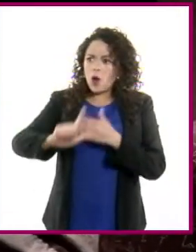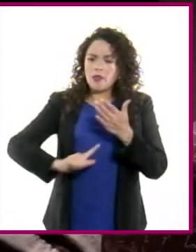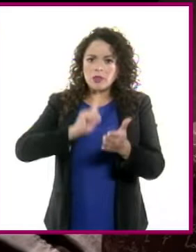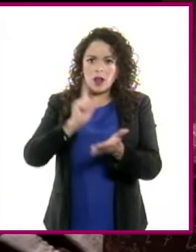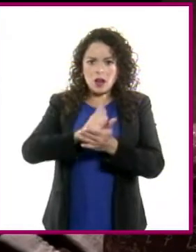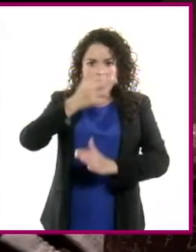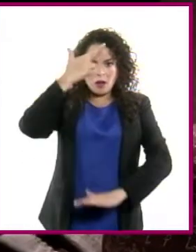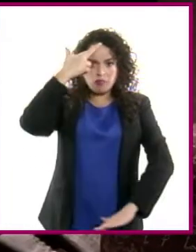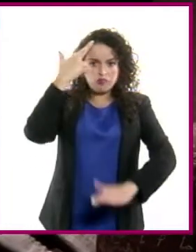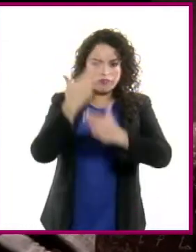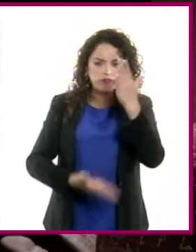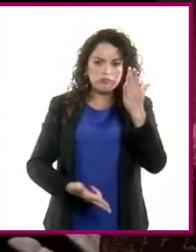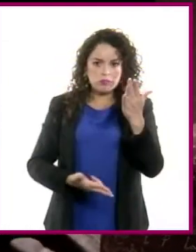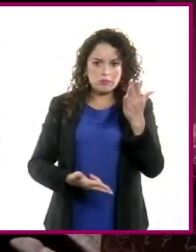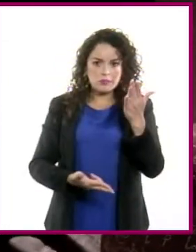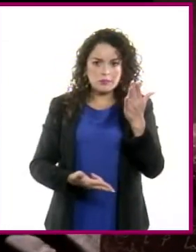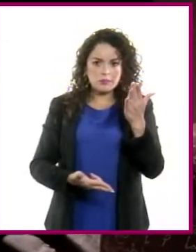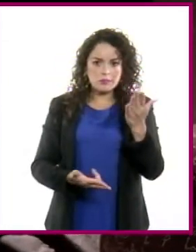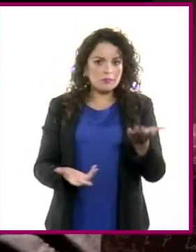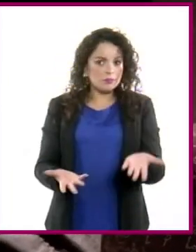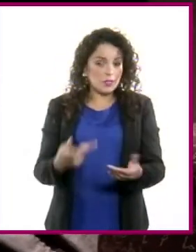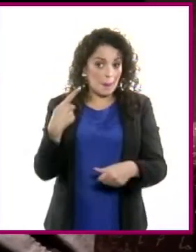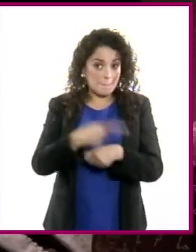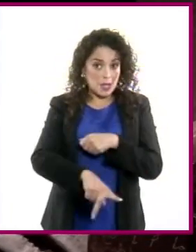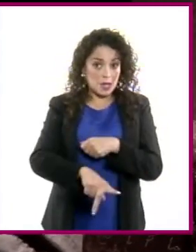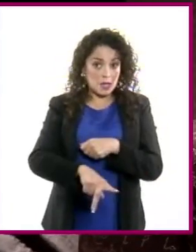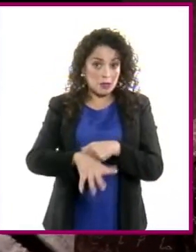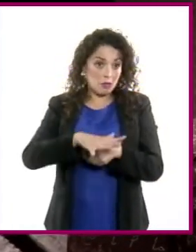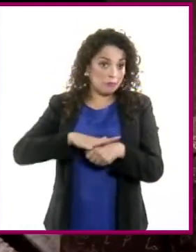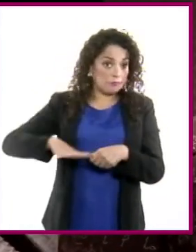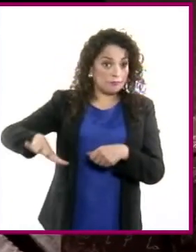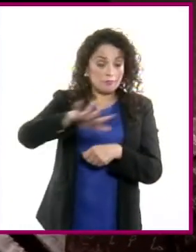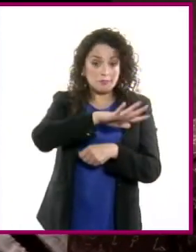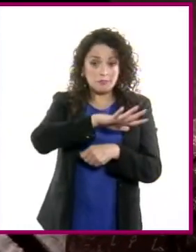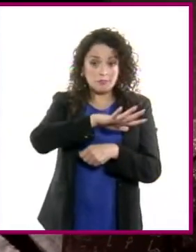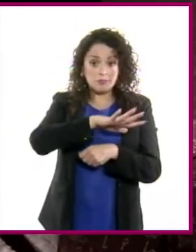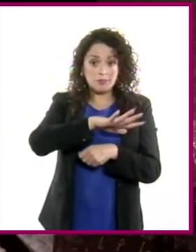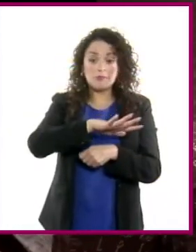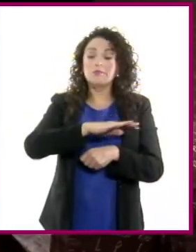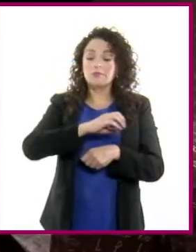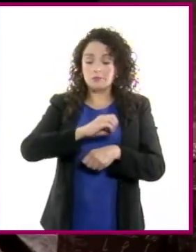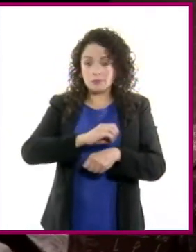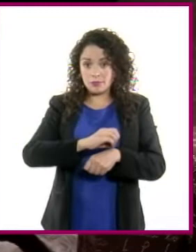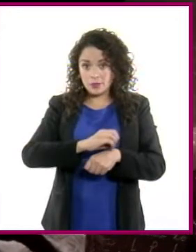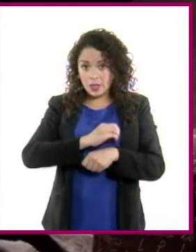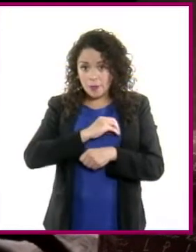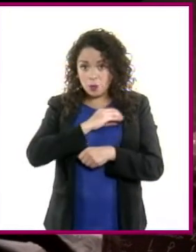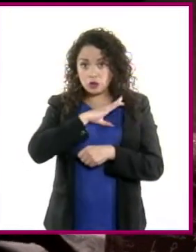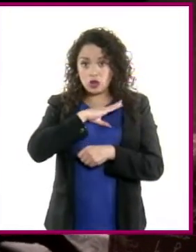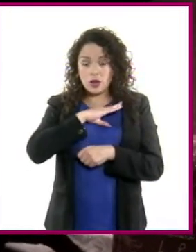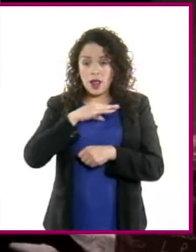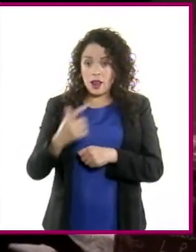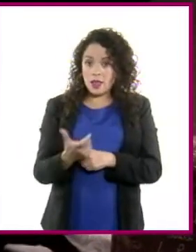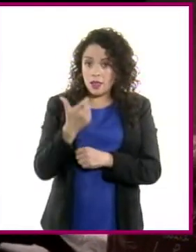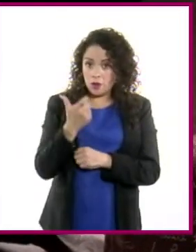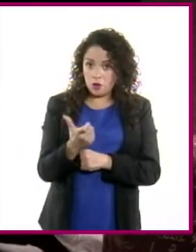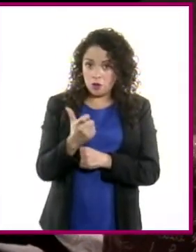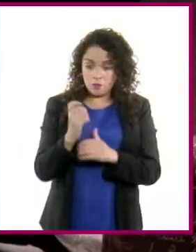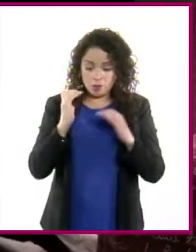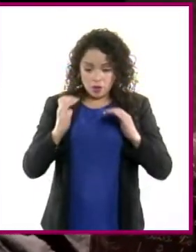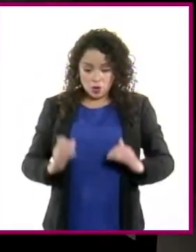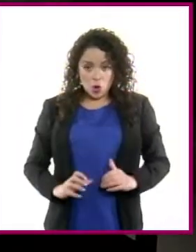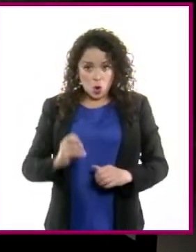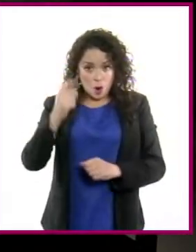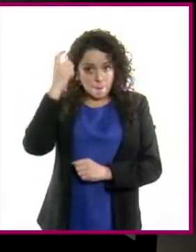rompen sistemáticamente, poniendo en riesgo la integridad física, emocional, económica o mental de las